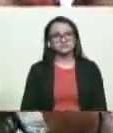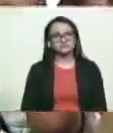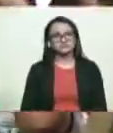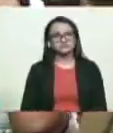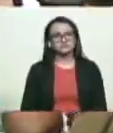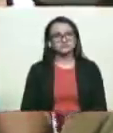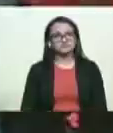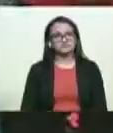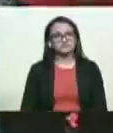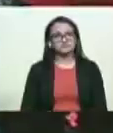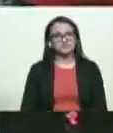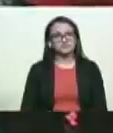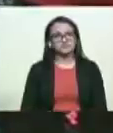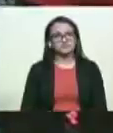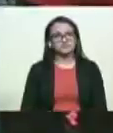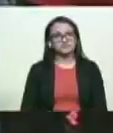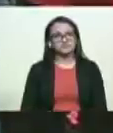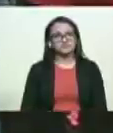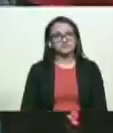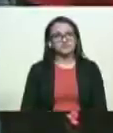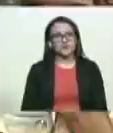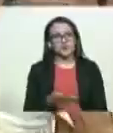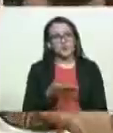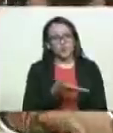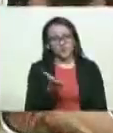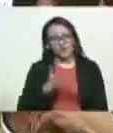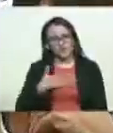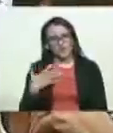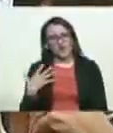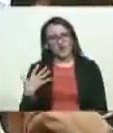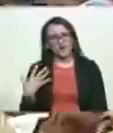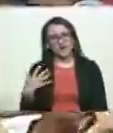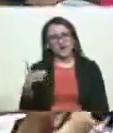ustedes se van a dejar quitar el derecho a elegir